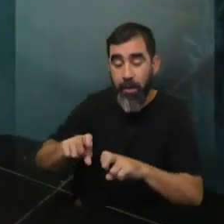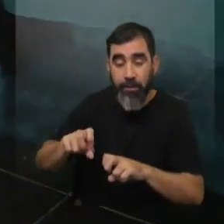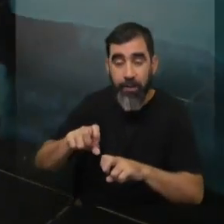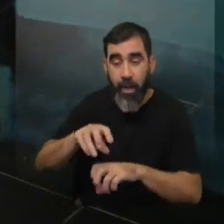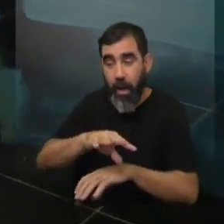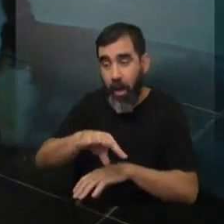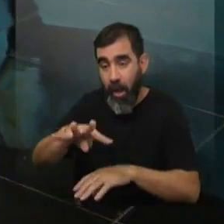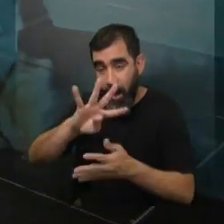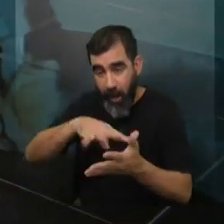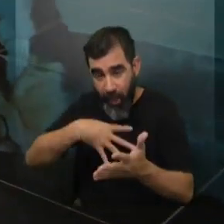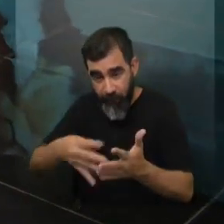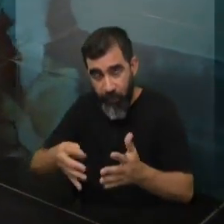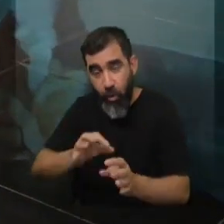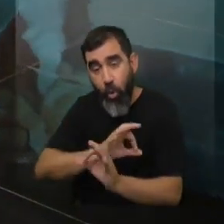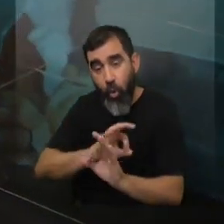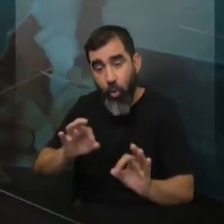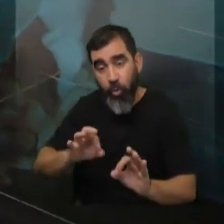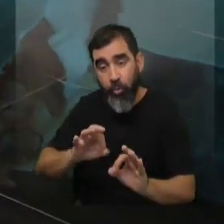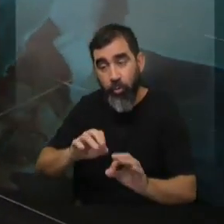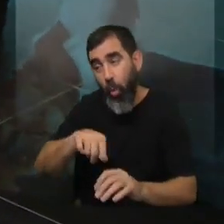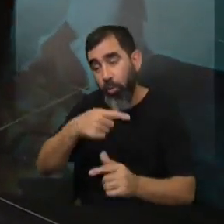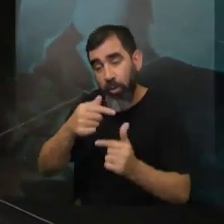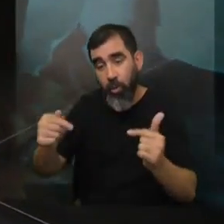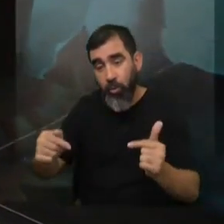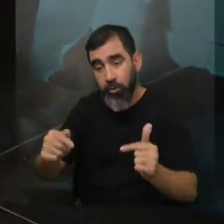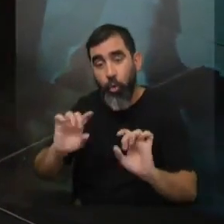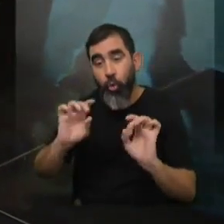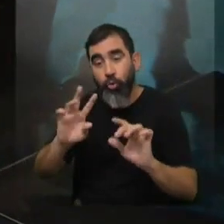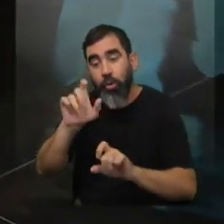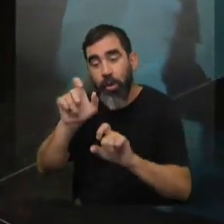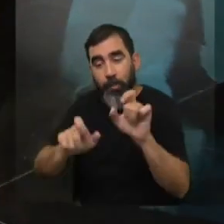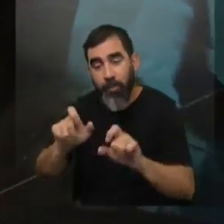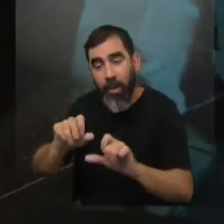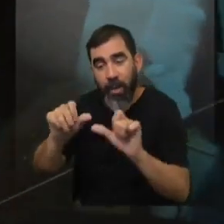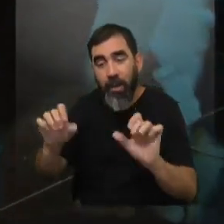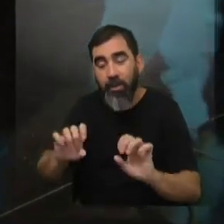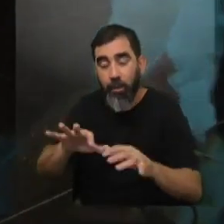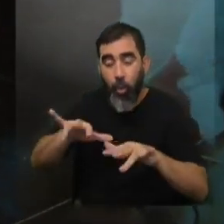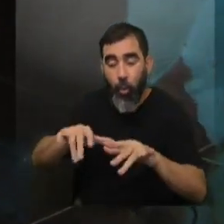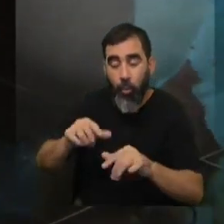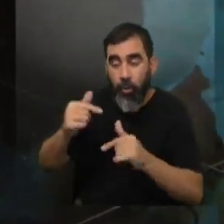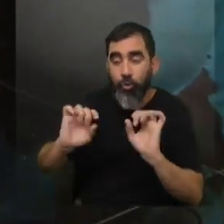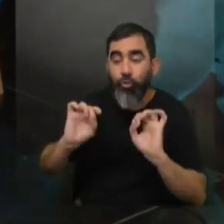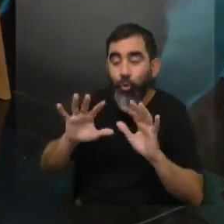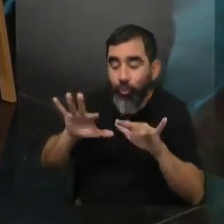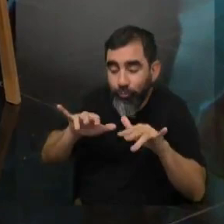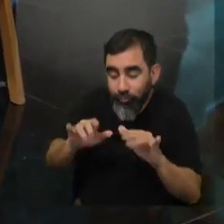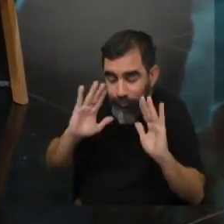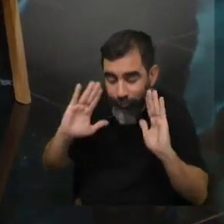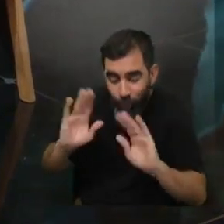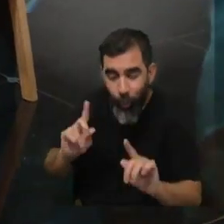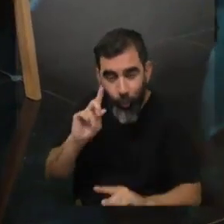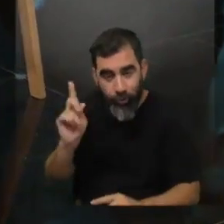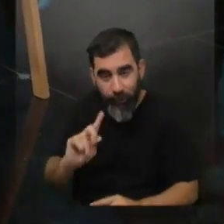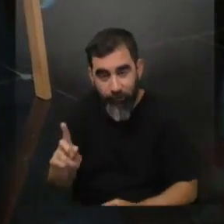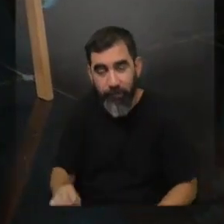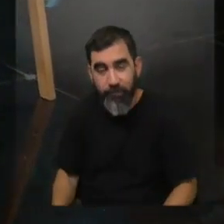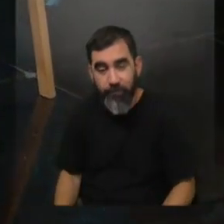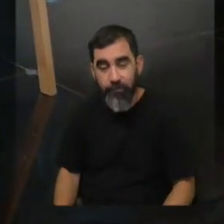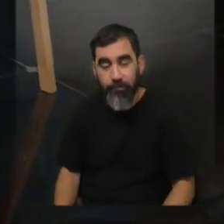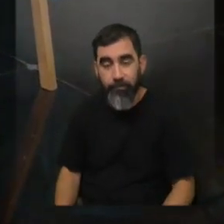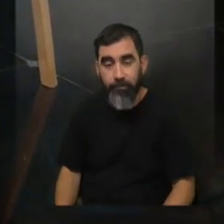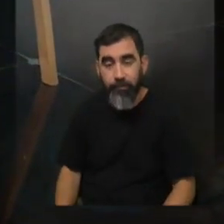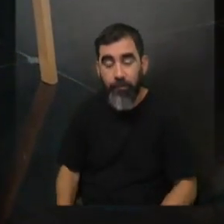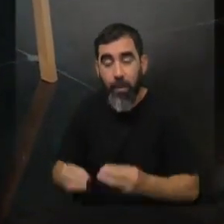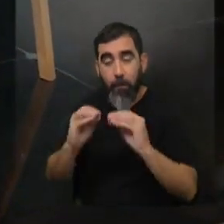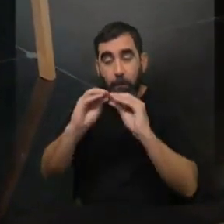tienen que ver con otras competencias que no suelen tener las personas que hacen software y listo. Pero queda ahí. Quiero agregar que la matemática